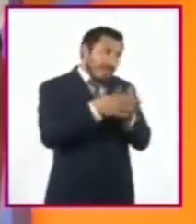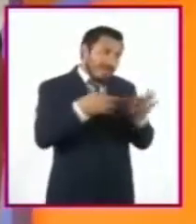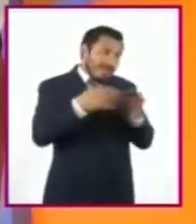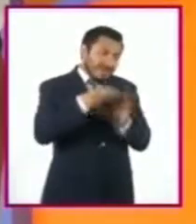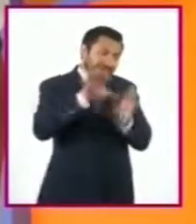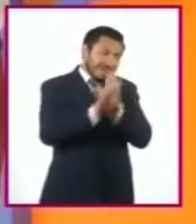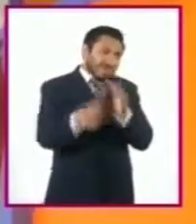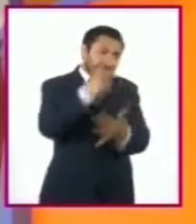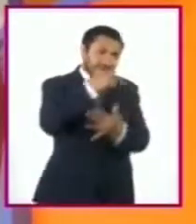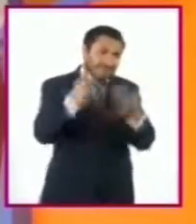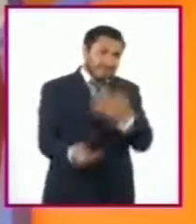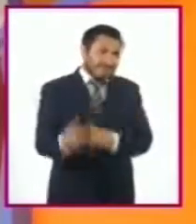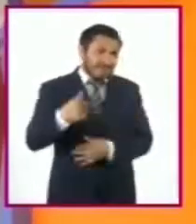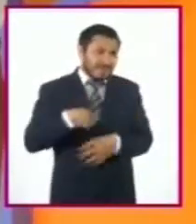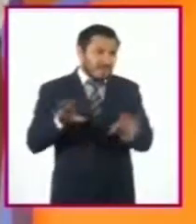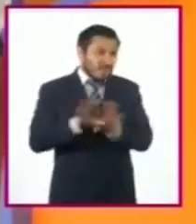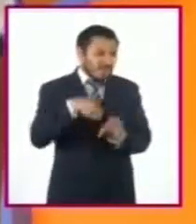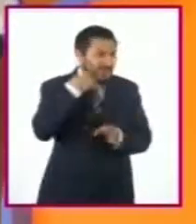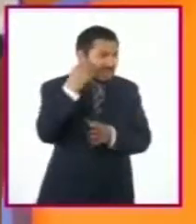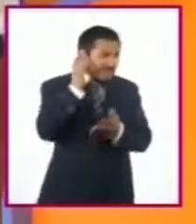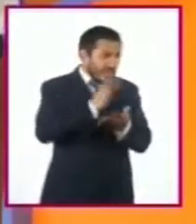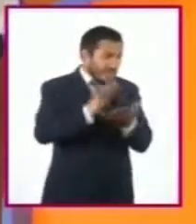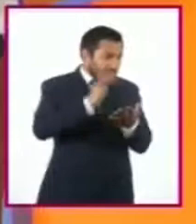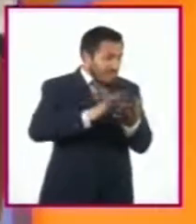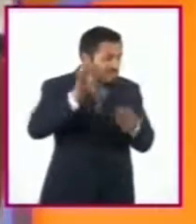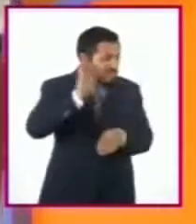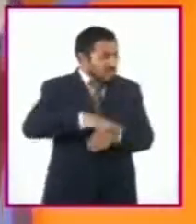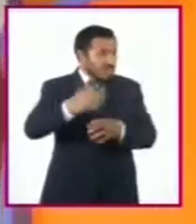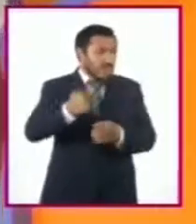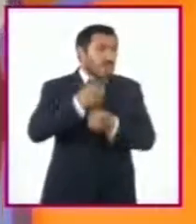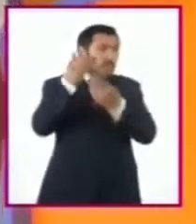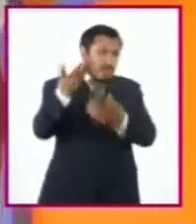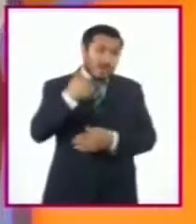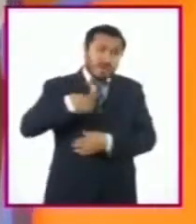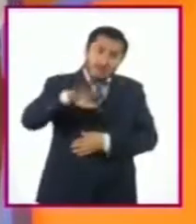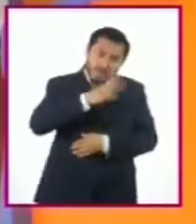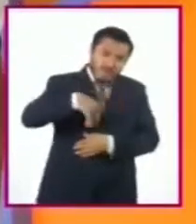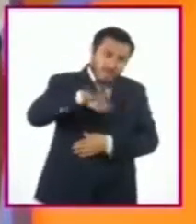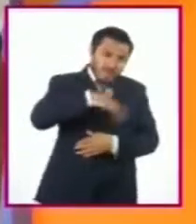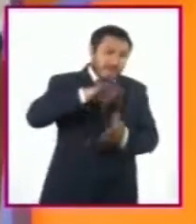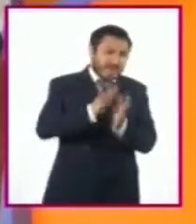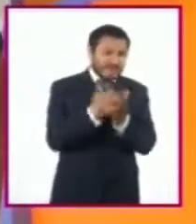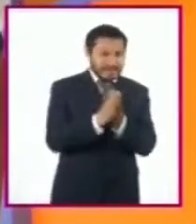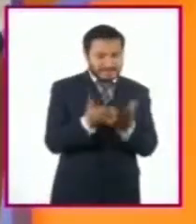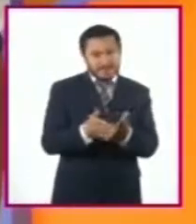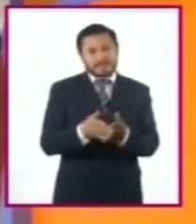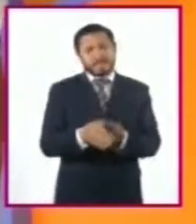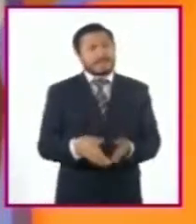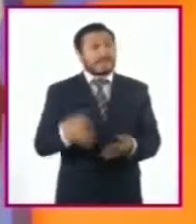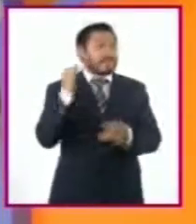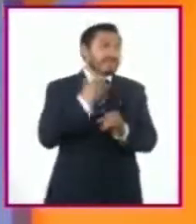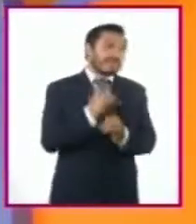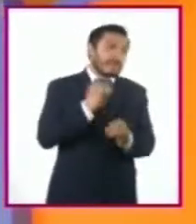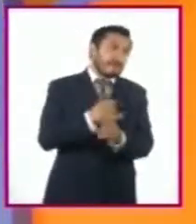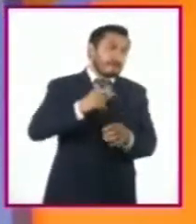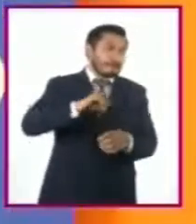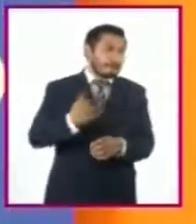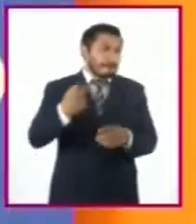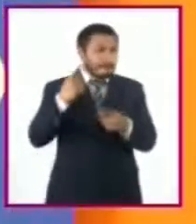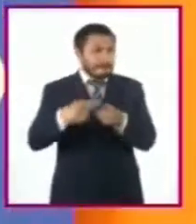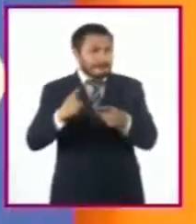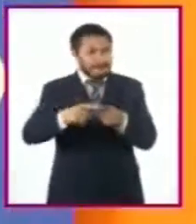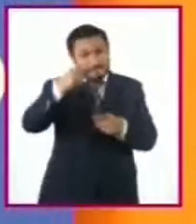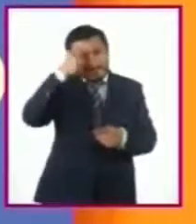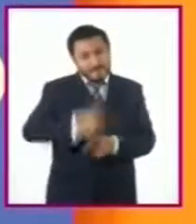ejemplos me dieron ganas de leer más poemas. Buscaré en mis libros de texto y en páginas de internet otros poemas